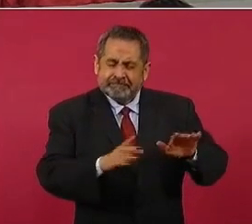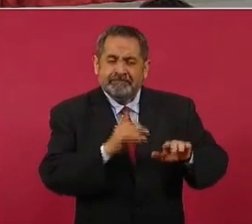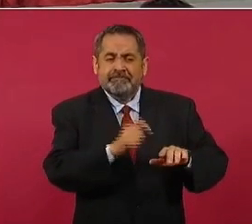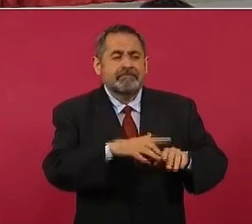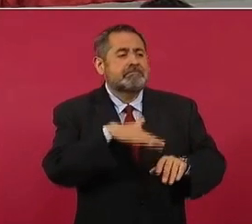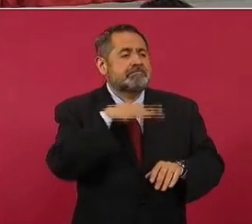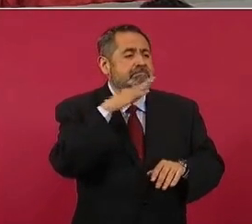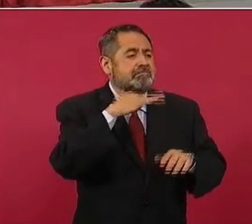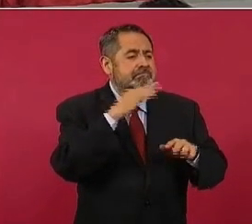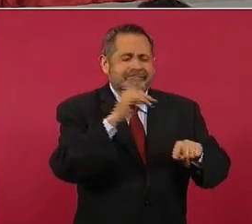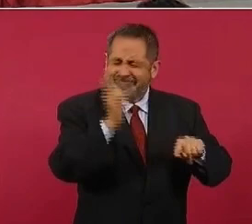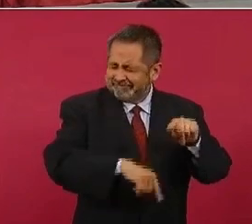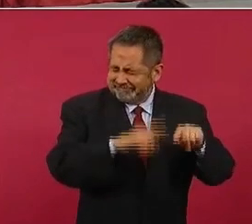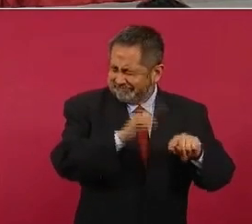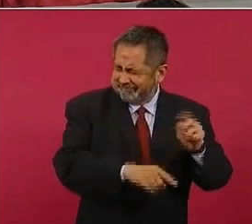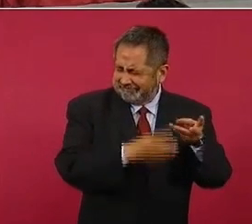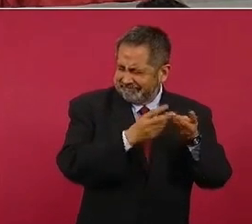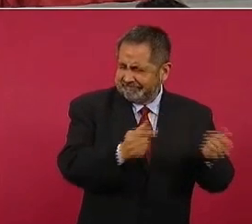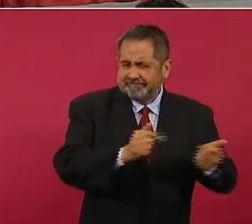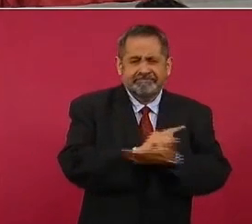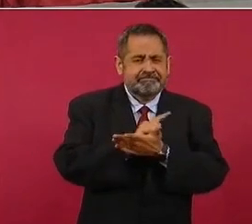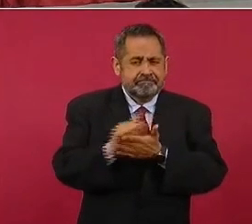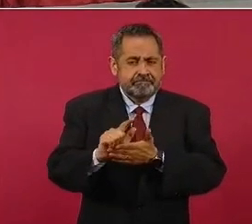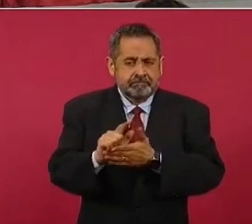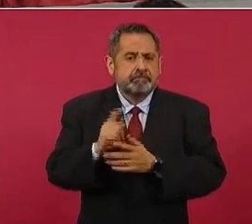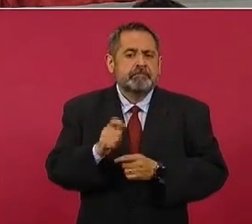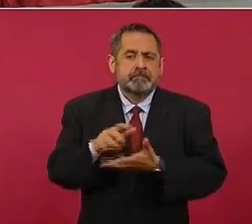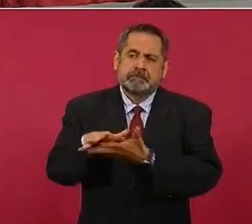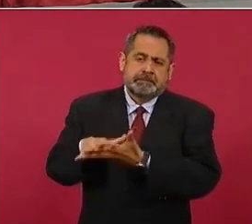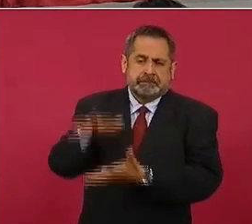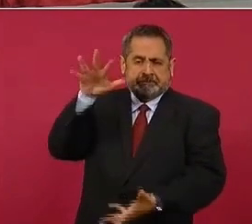la corrupción. La mayoría